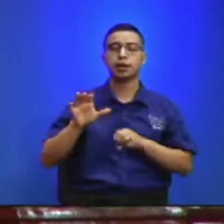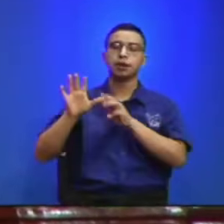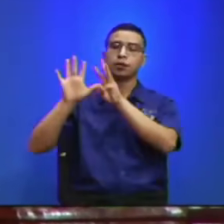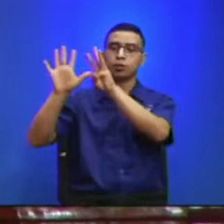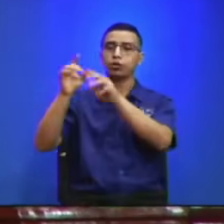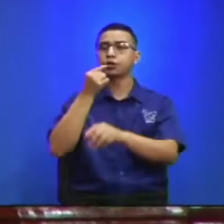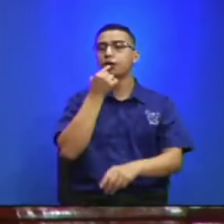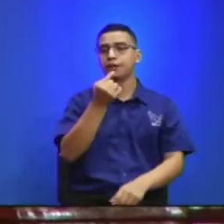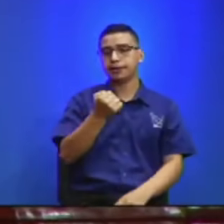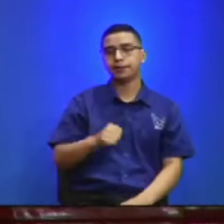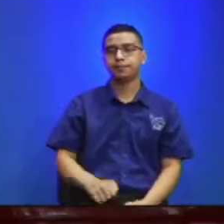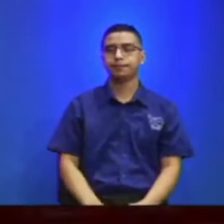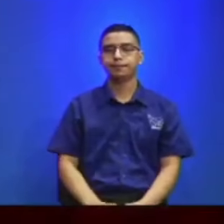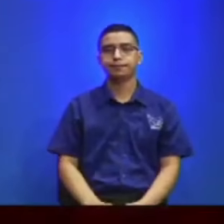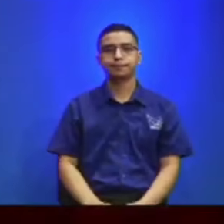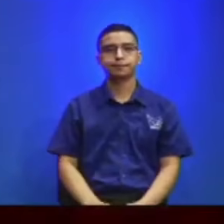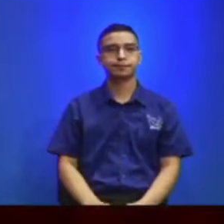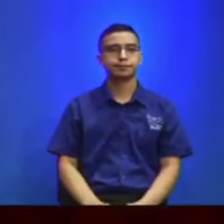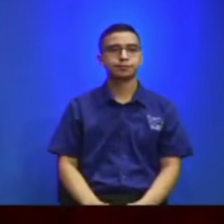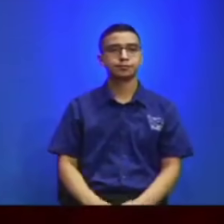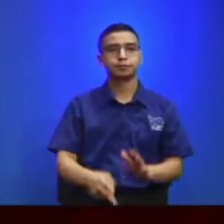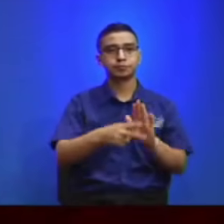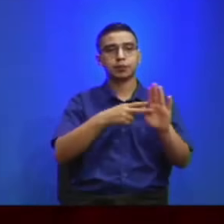58.000 los primeros versículos